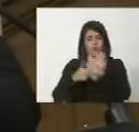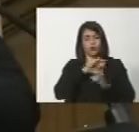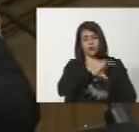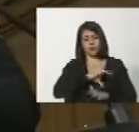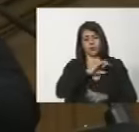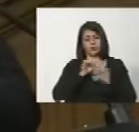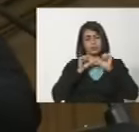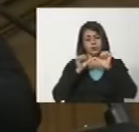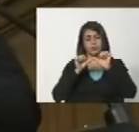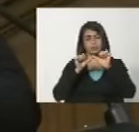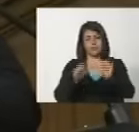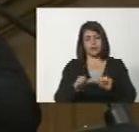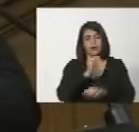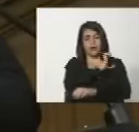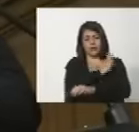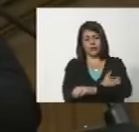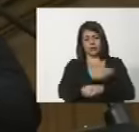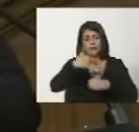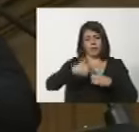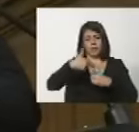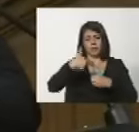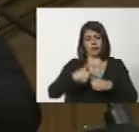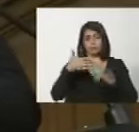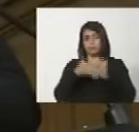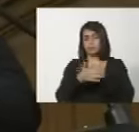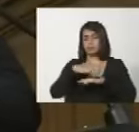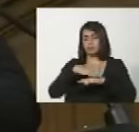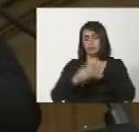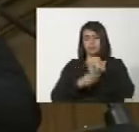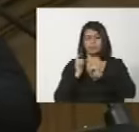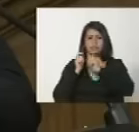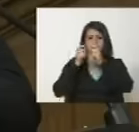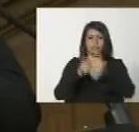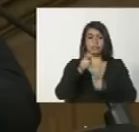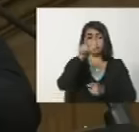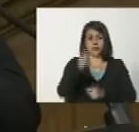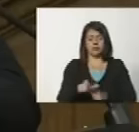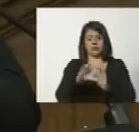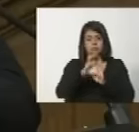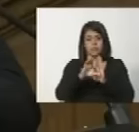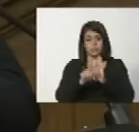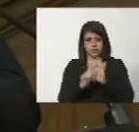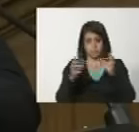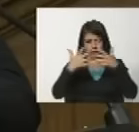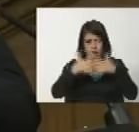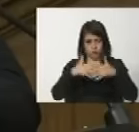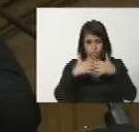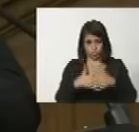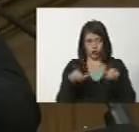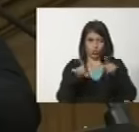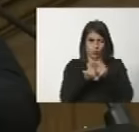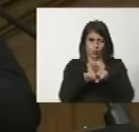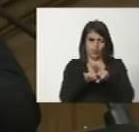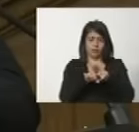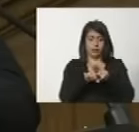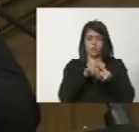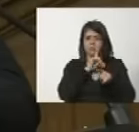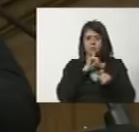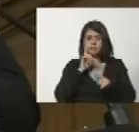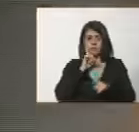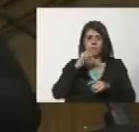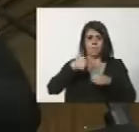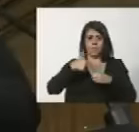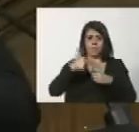la Comisión Permanente de Energía y Petróleo, mediante el cual se autoriza la constitución de la empresa mixta, que se